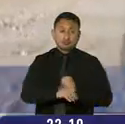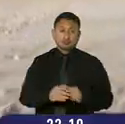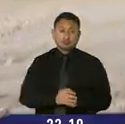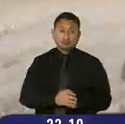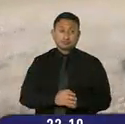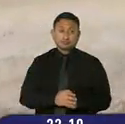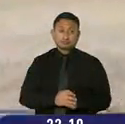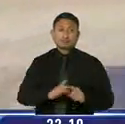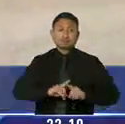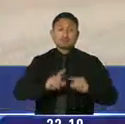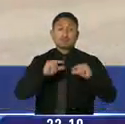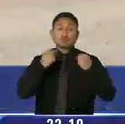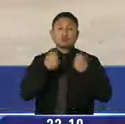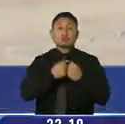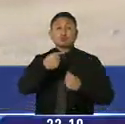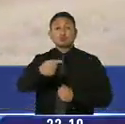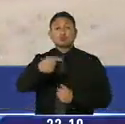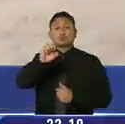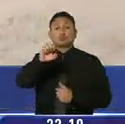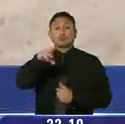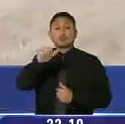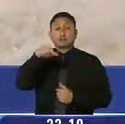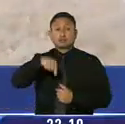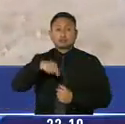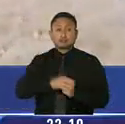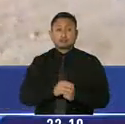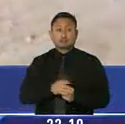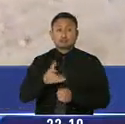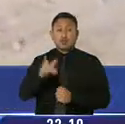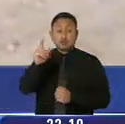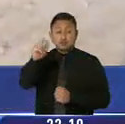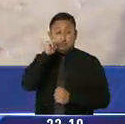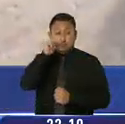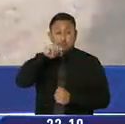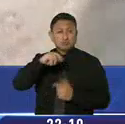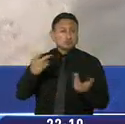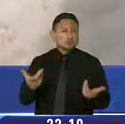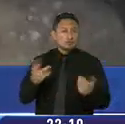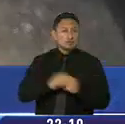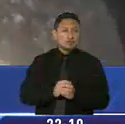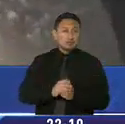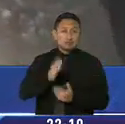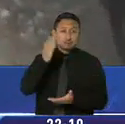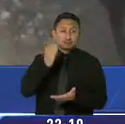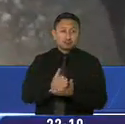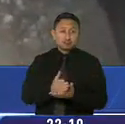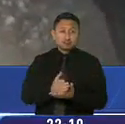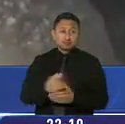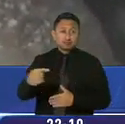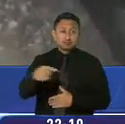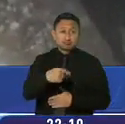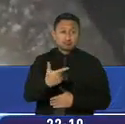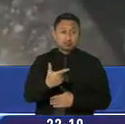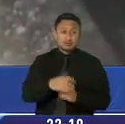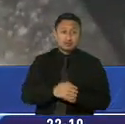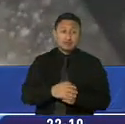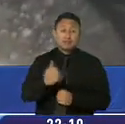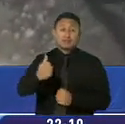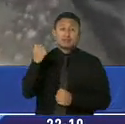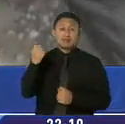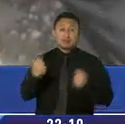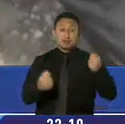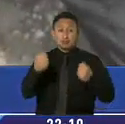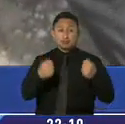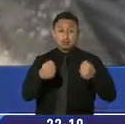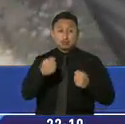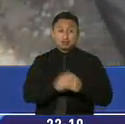grupo GEM evitaron que lleguen a las grandes ciudades marihuana destinada para consumo local, en un primer caso encontraron en la cajuela de un automóvil quintales